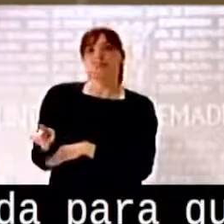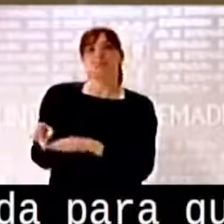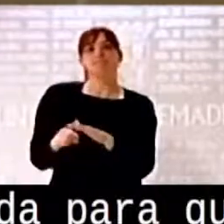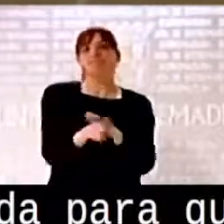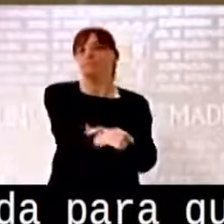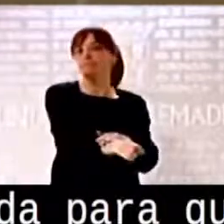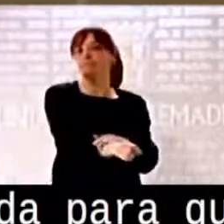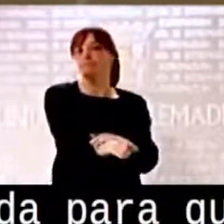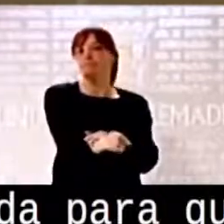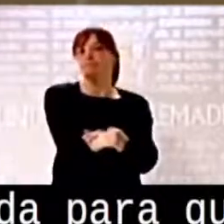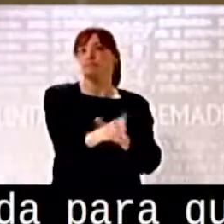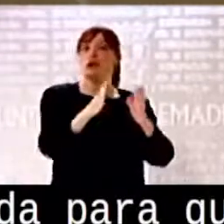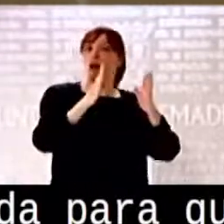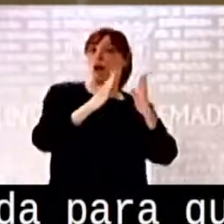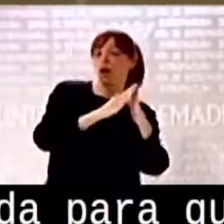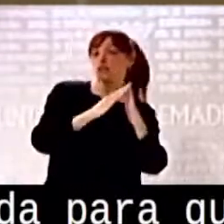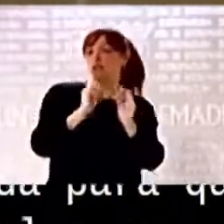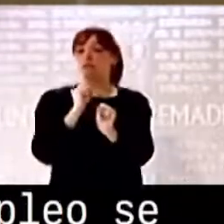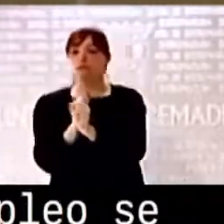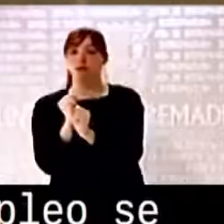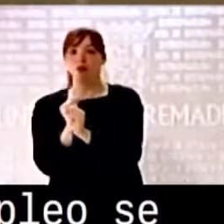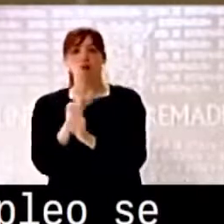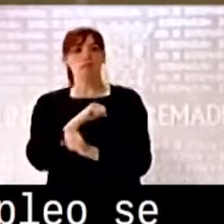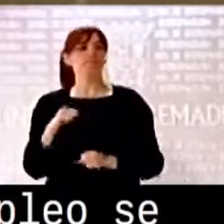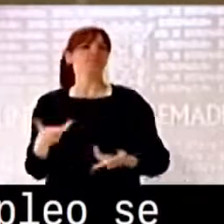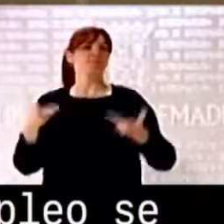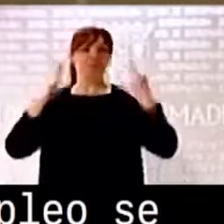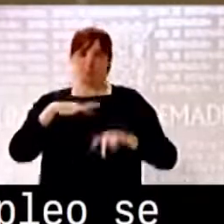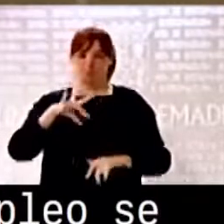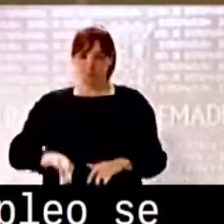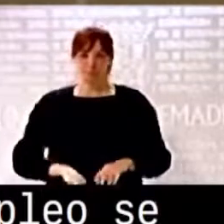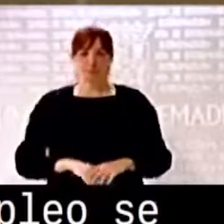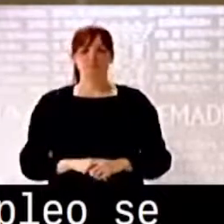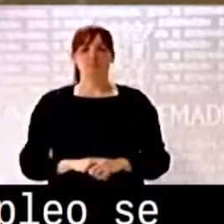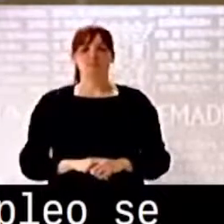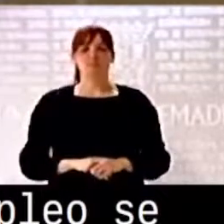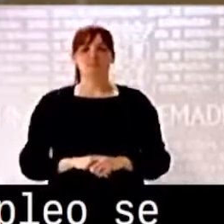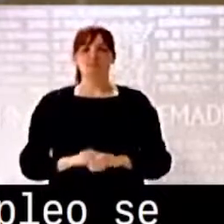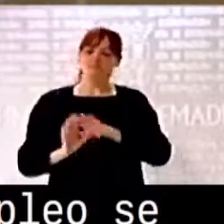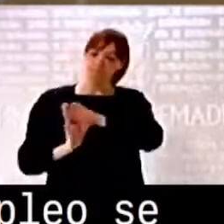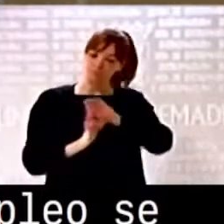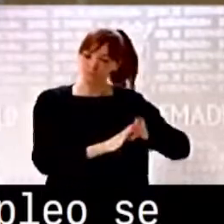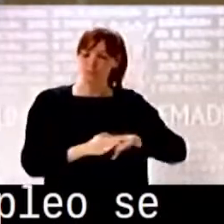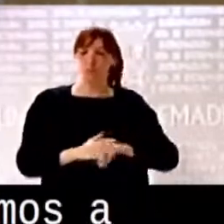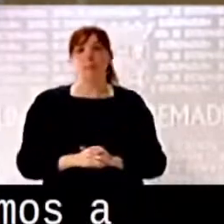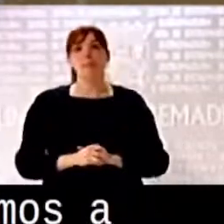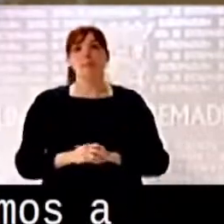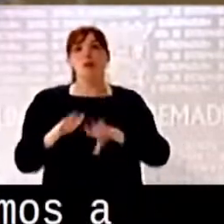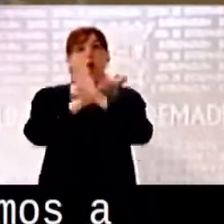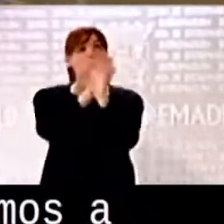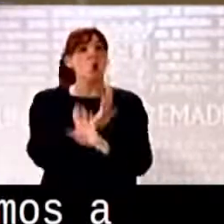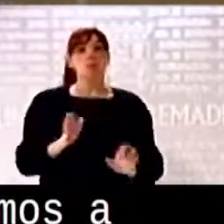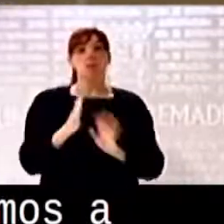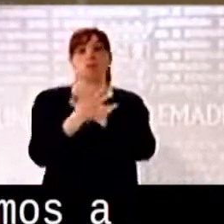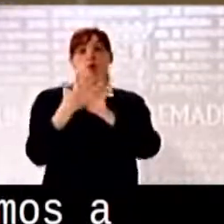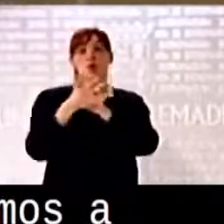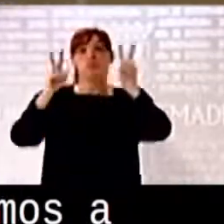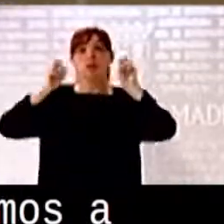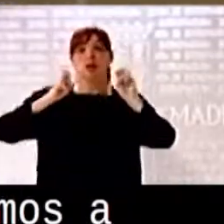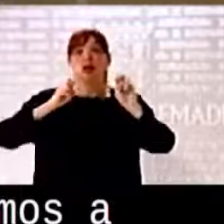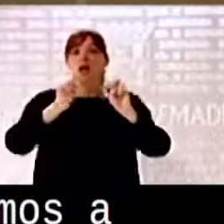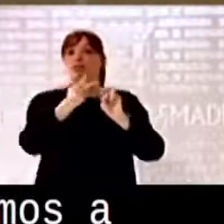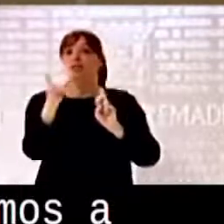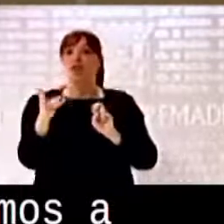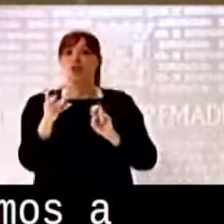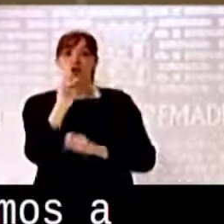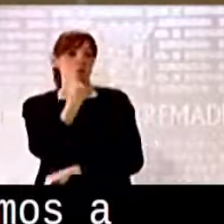con vivienda y empleo se puedan emancipar. Por último, nos vamos a referir a los datos